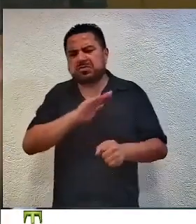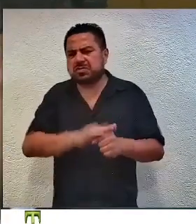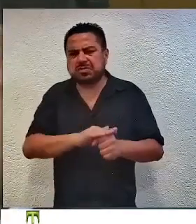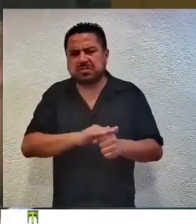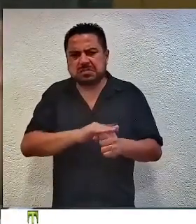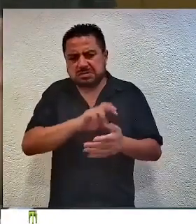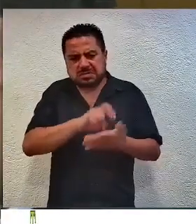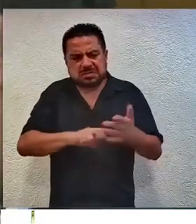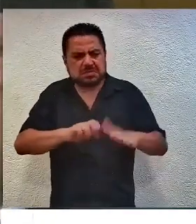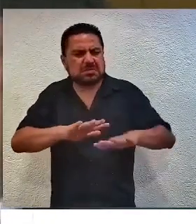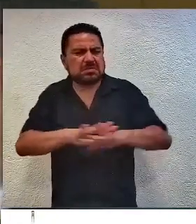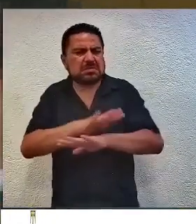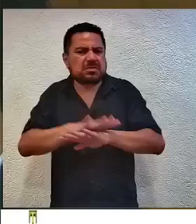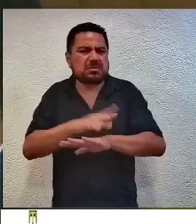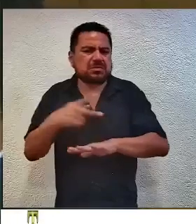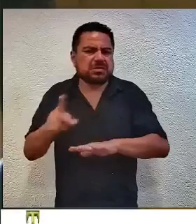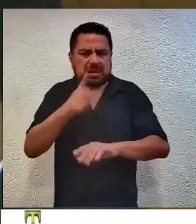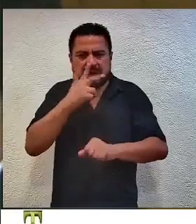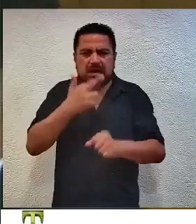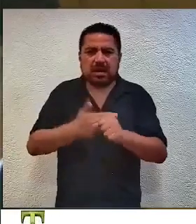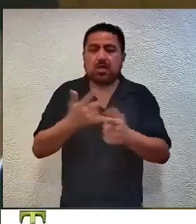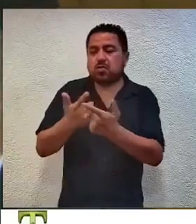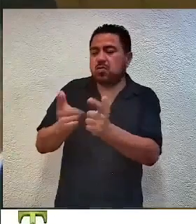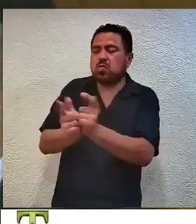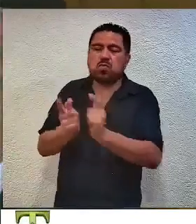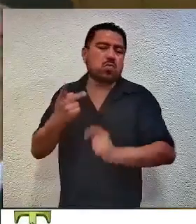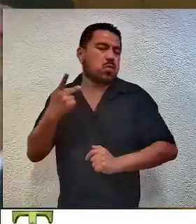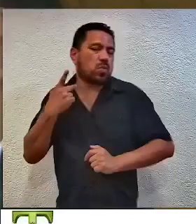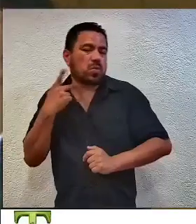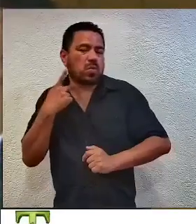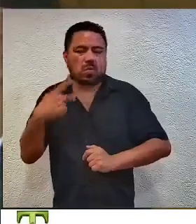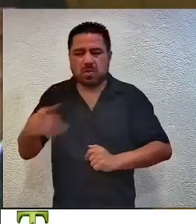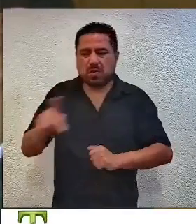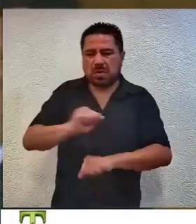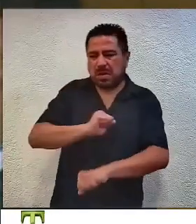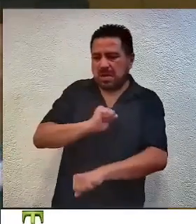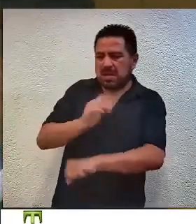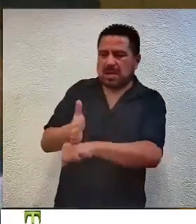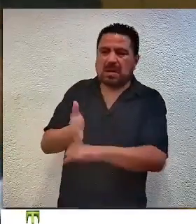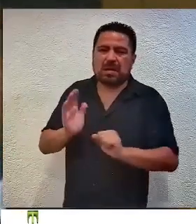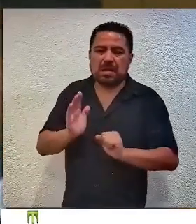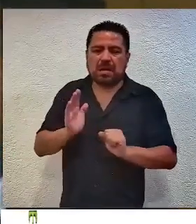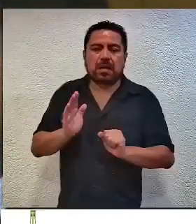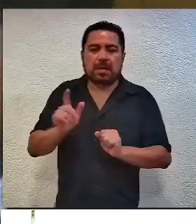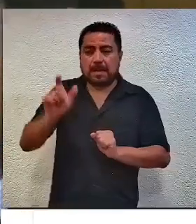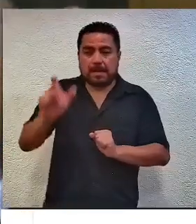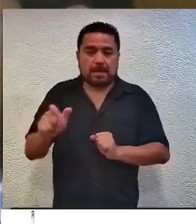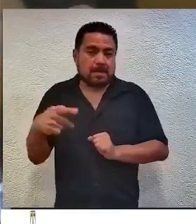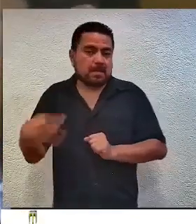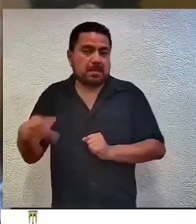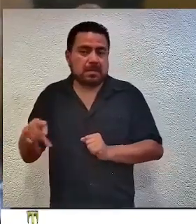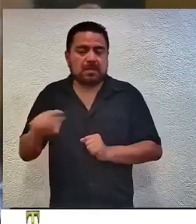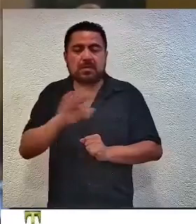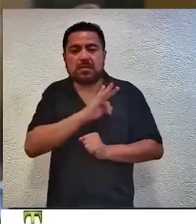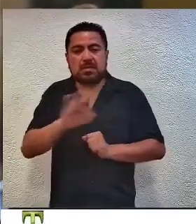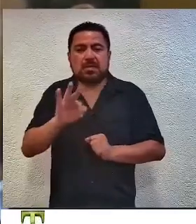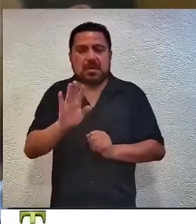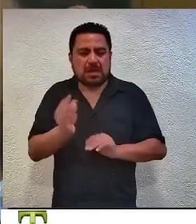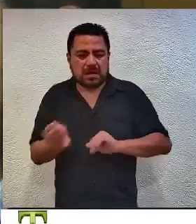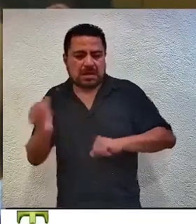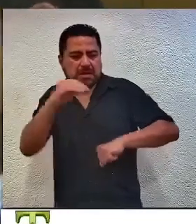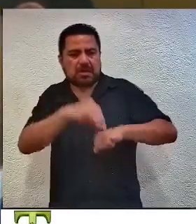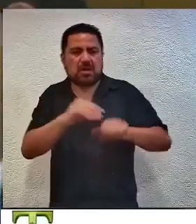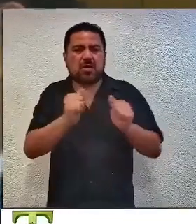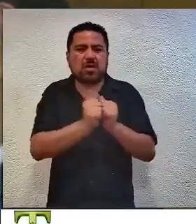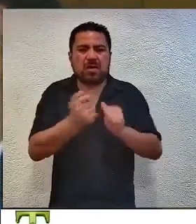su competencia, pues los partidos políticos en su ámbito sancionador están condicionados a regir su actuación conforme a